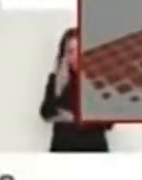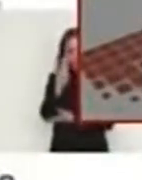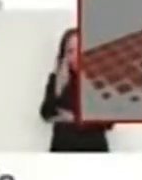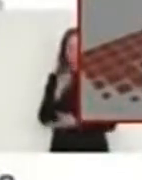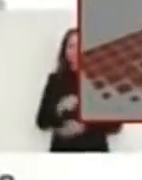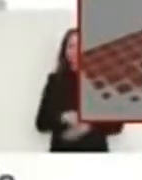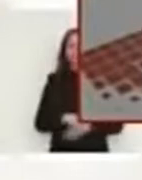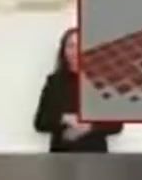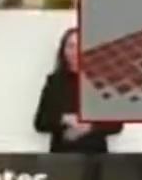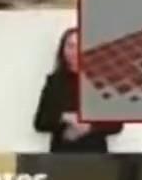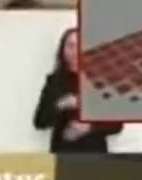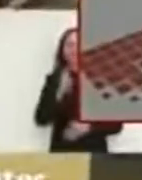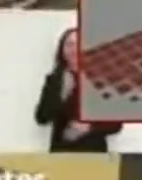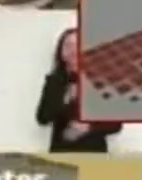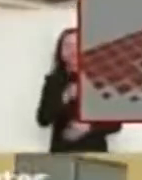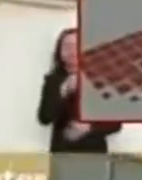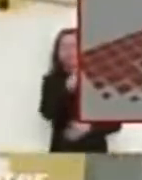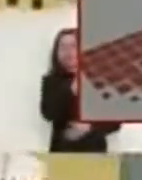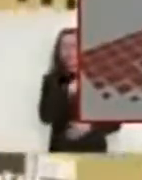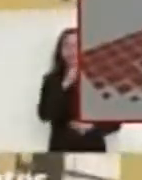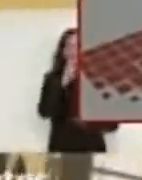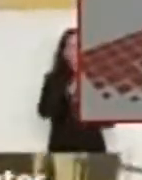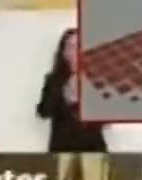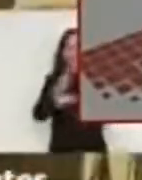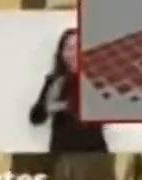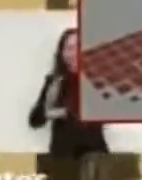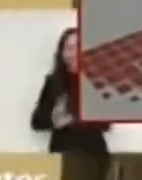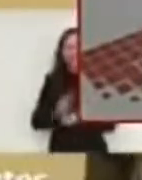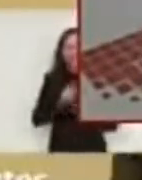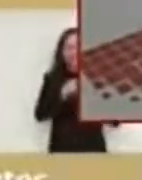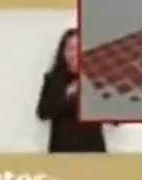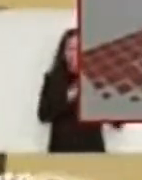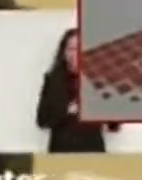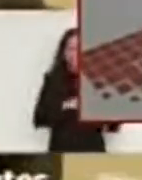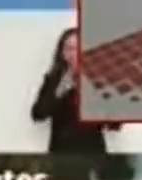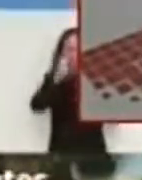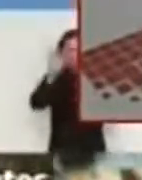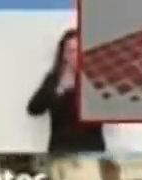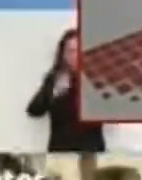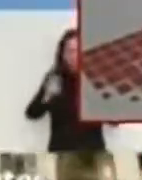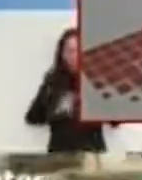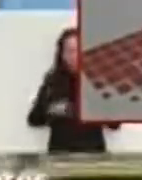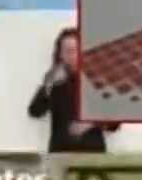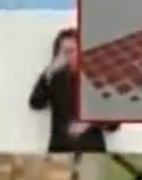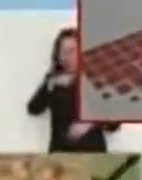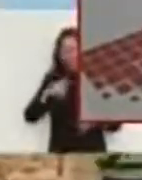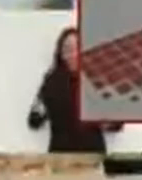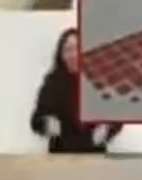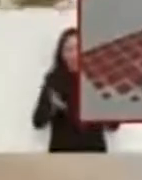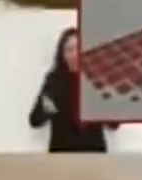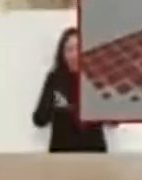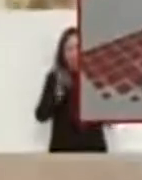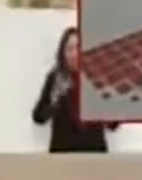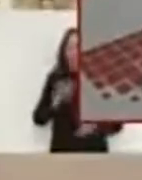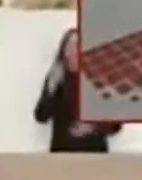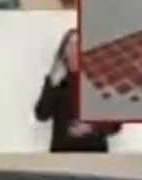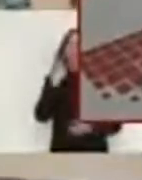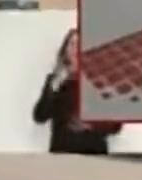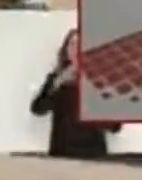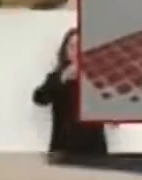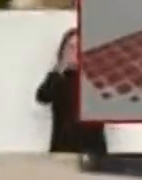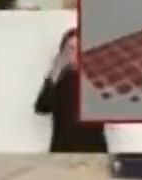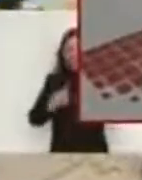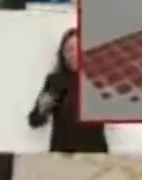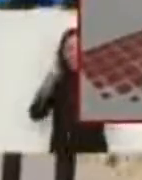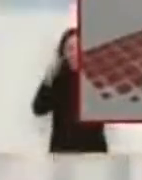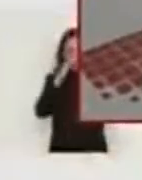lo encontraron con terrenos pues muy mal ubicados, muy lejos de las infraestructuras, y hoy debemos de enmendar ese camino